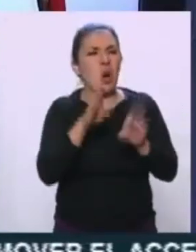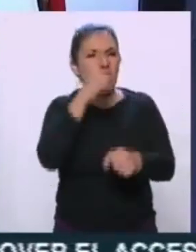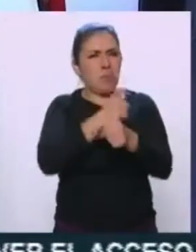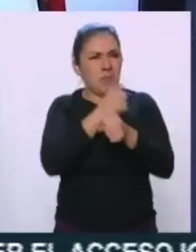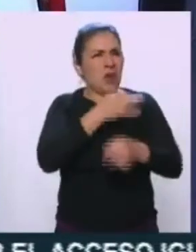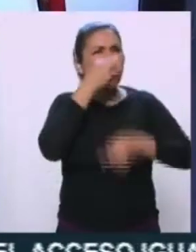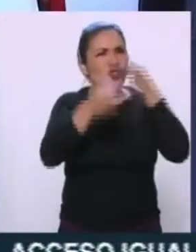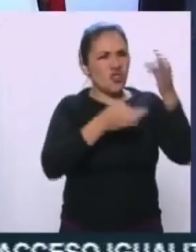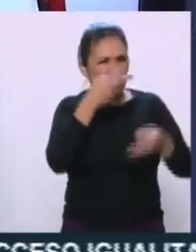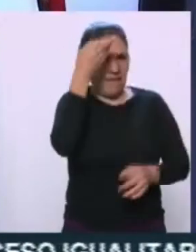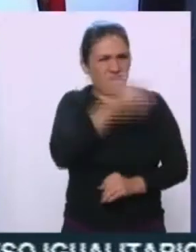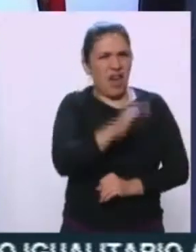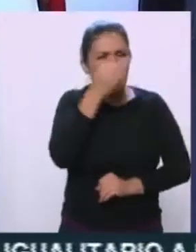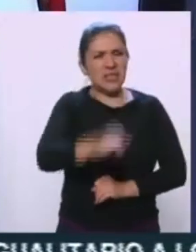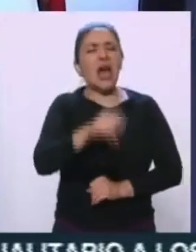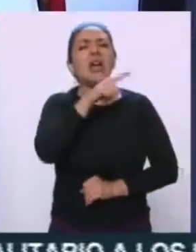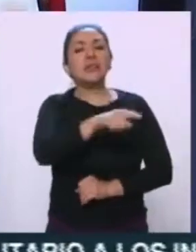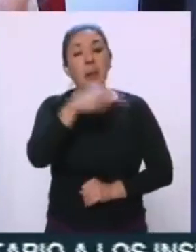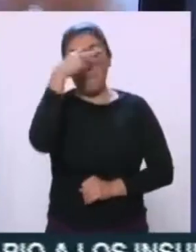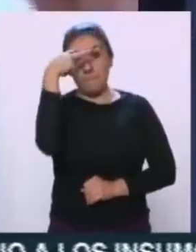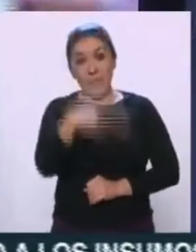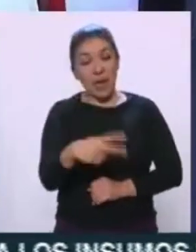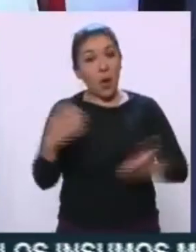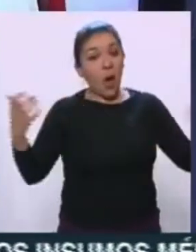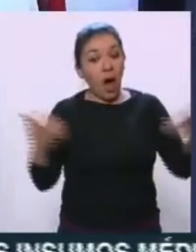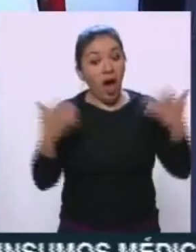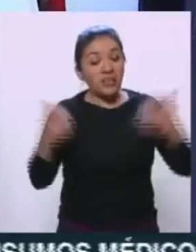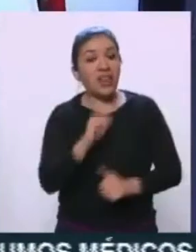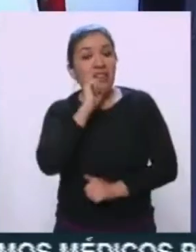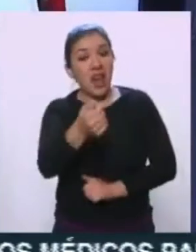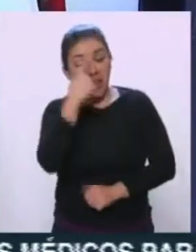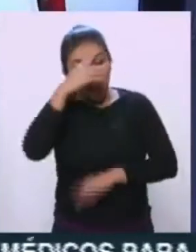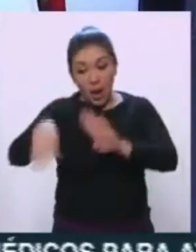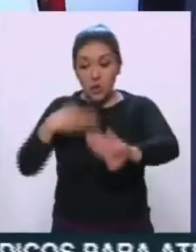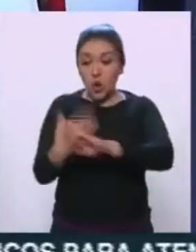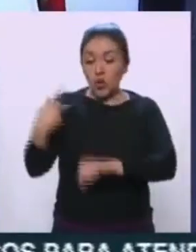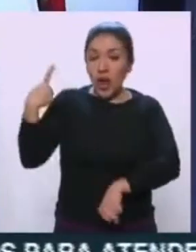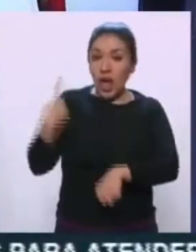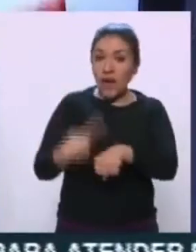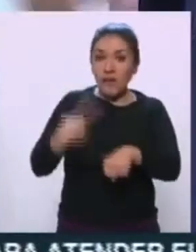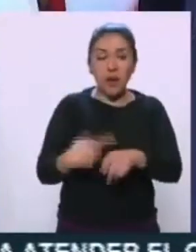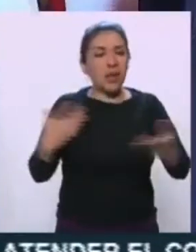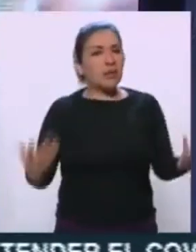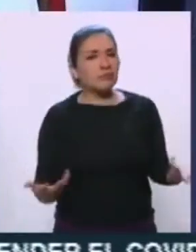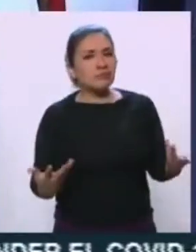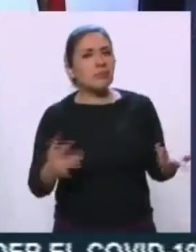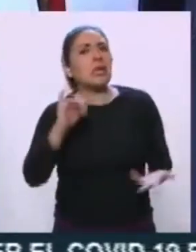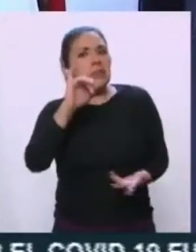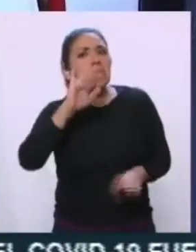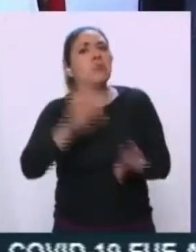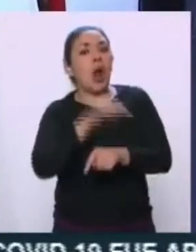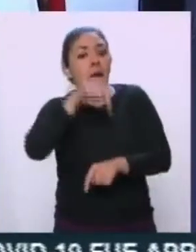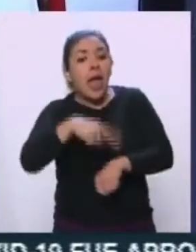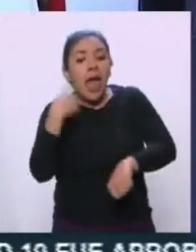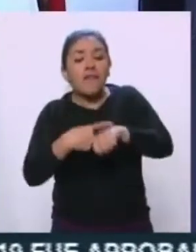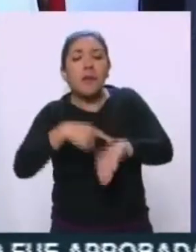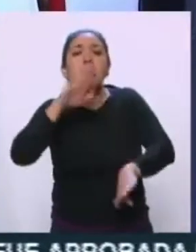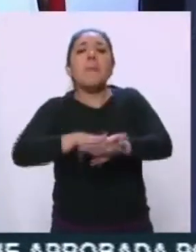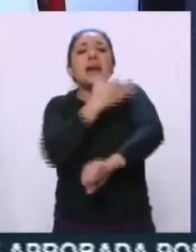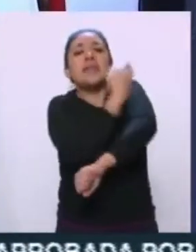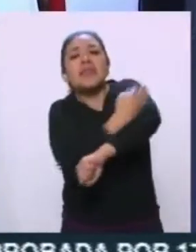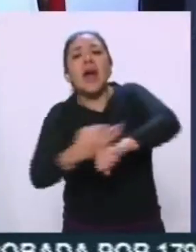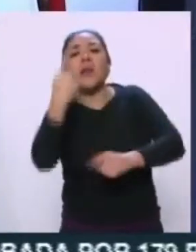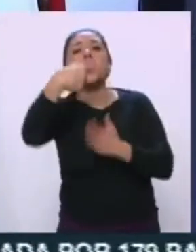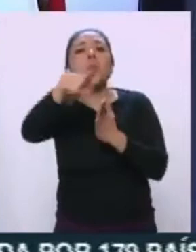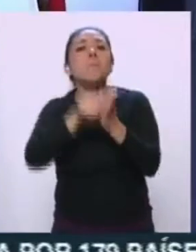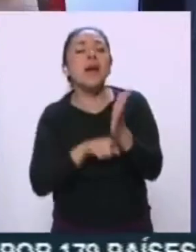sus noticias falsas fue: México no está haciendo lo suficiente contra la pandemia. Pues sí, porque llegó un mes después que Europa a